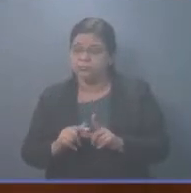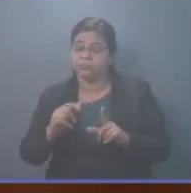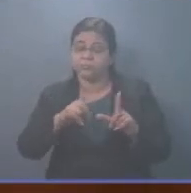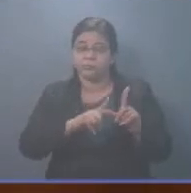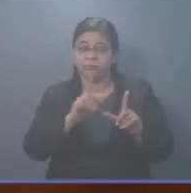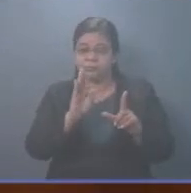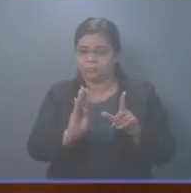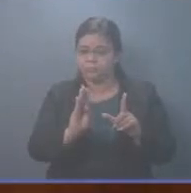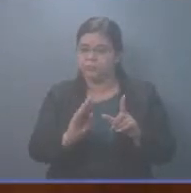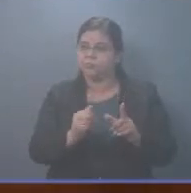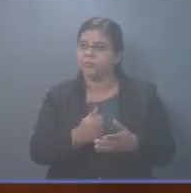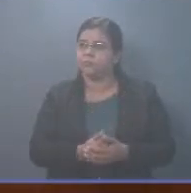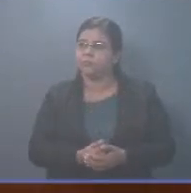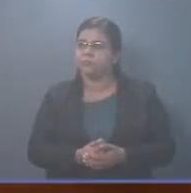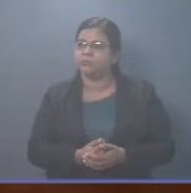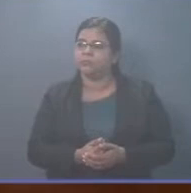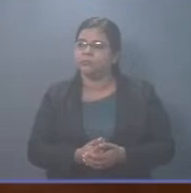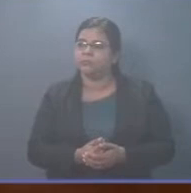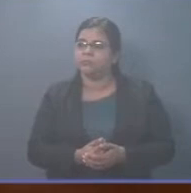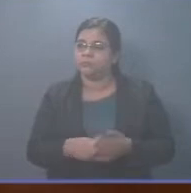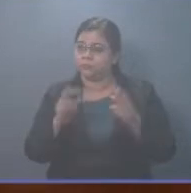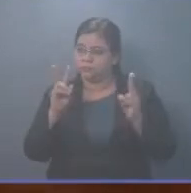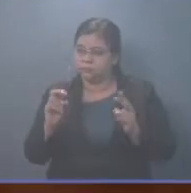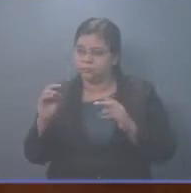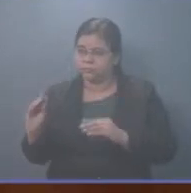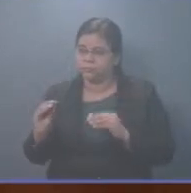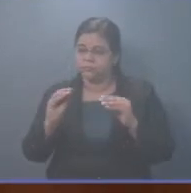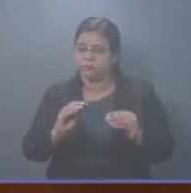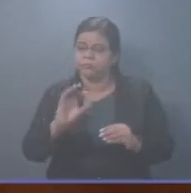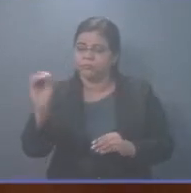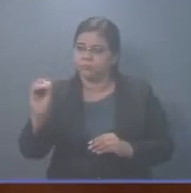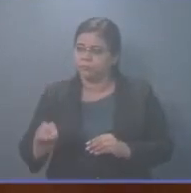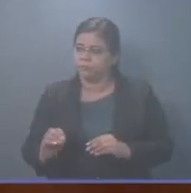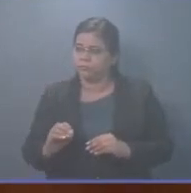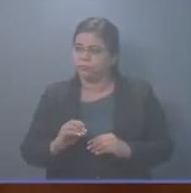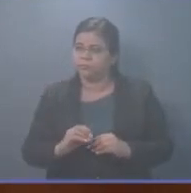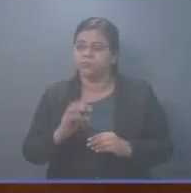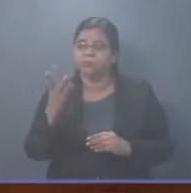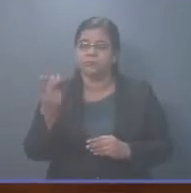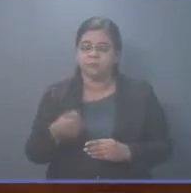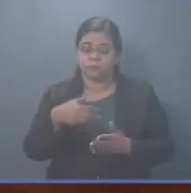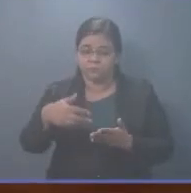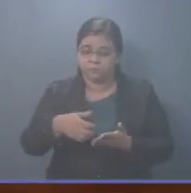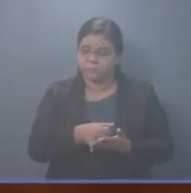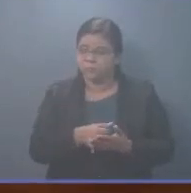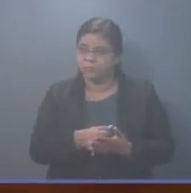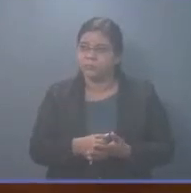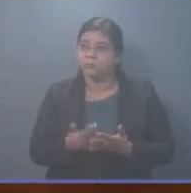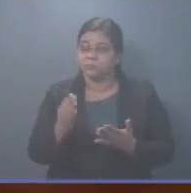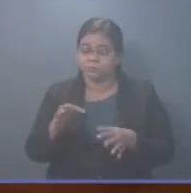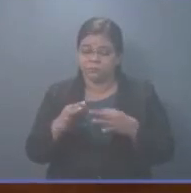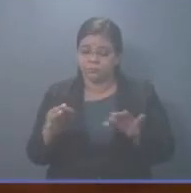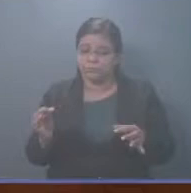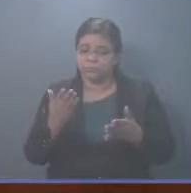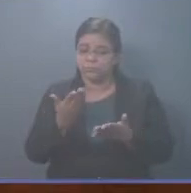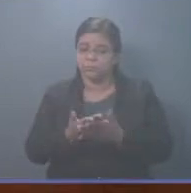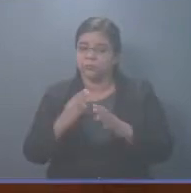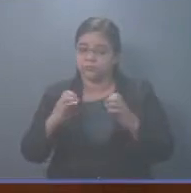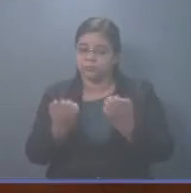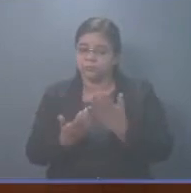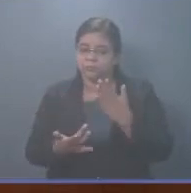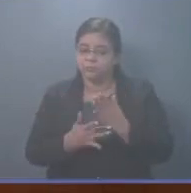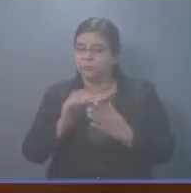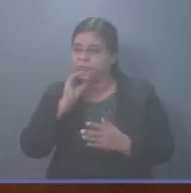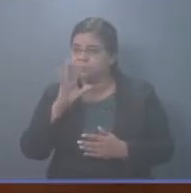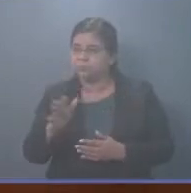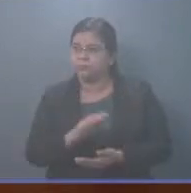B sobre la asignación de un porcentaje de asientos, la redacción que propone el equipo técnico sería la